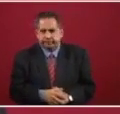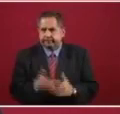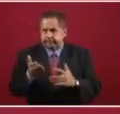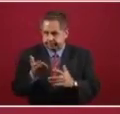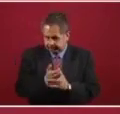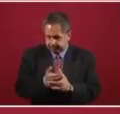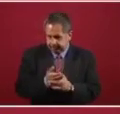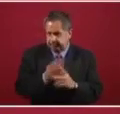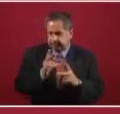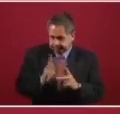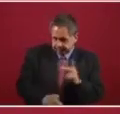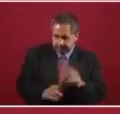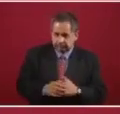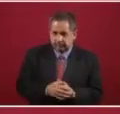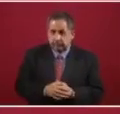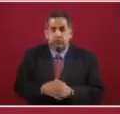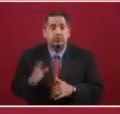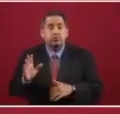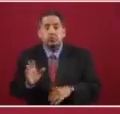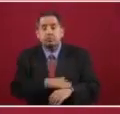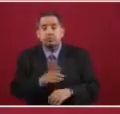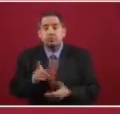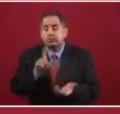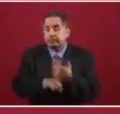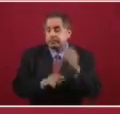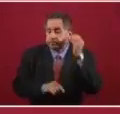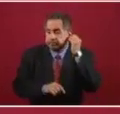Y hace el corte porque recibe una llamada